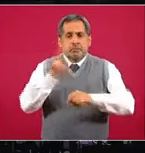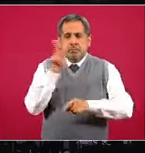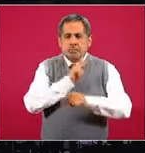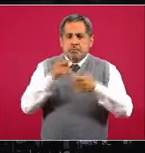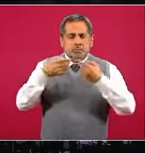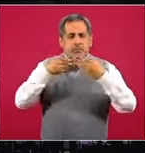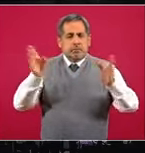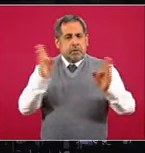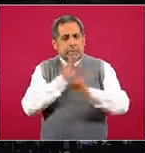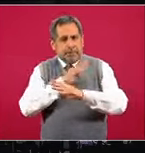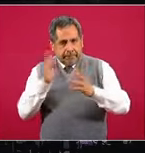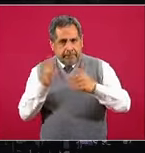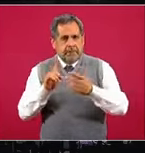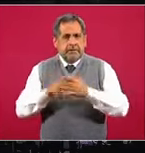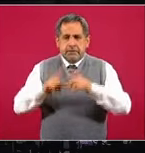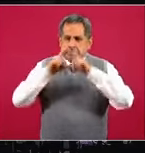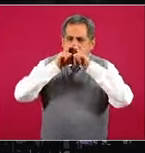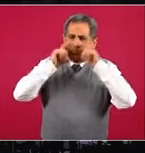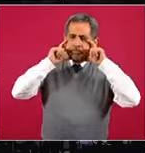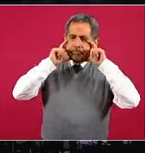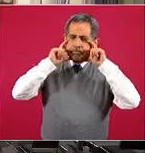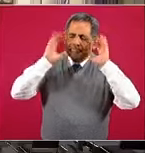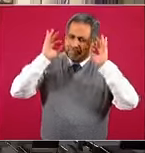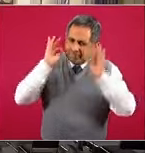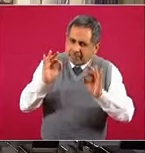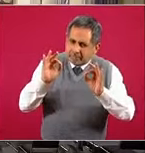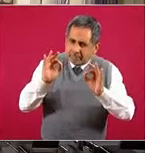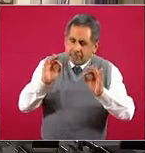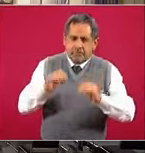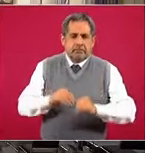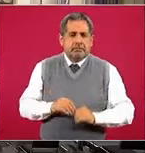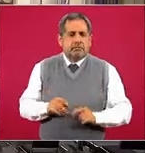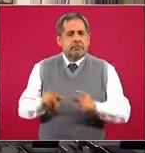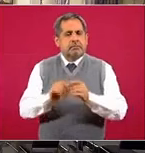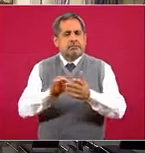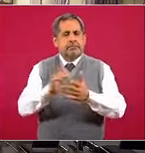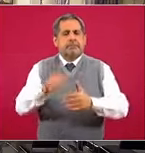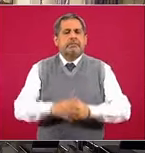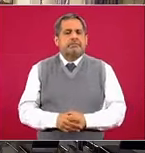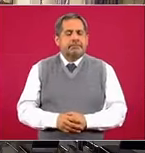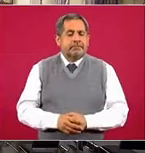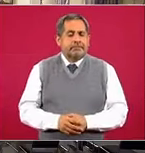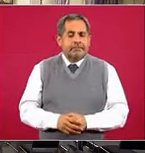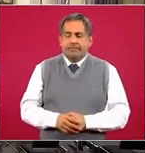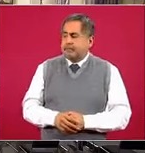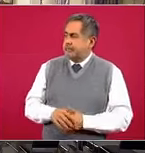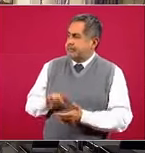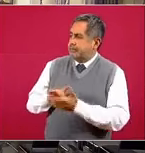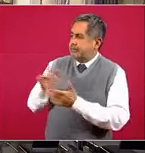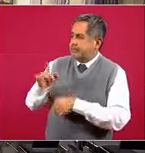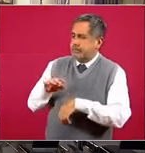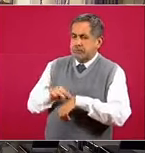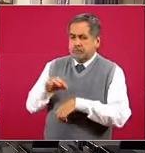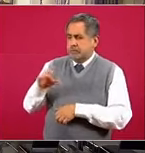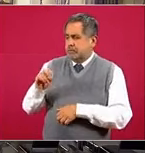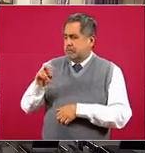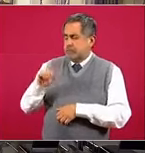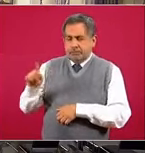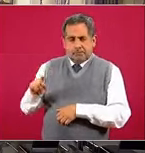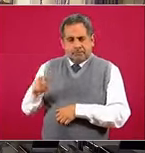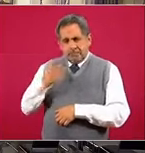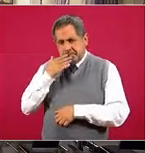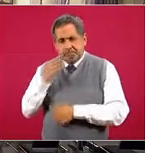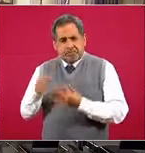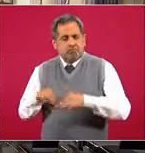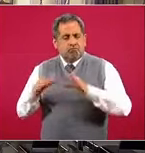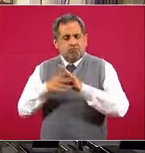usa tu cubrebocas correctamente. Muchísimas gracias. Muchas gracias, doctor Cortés Alcalá. Definitivamente información